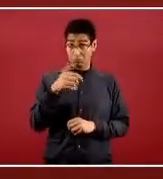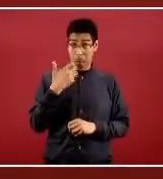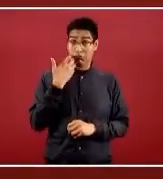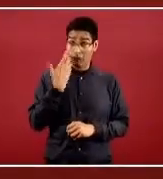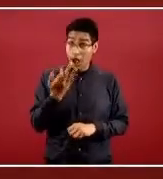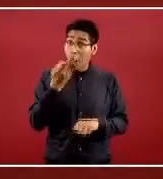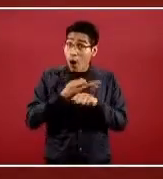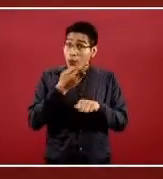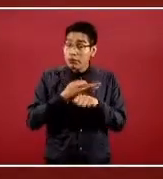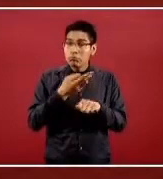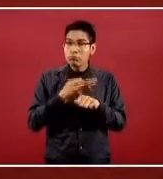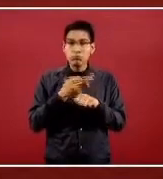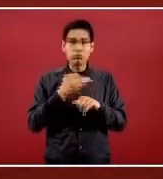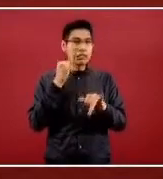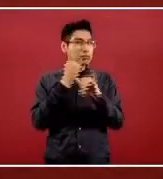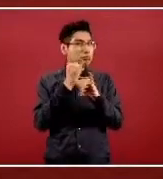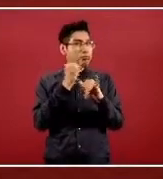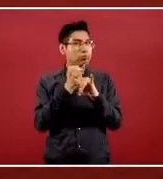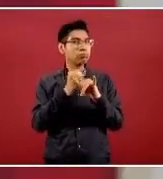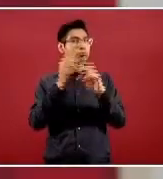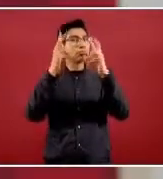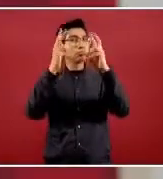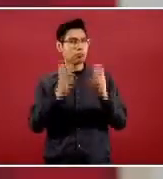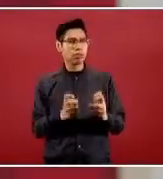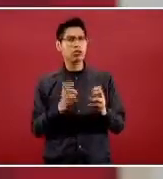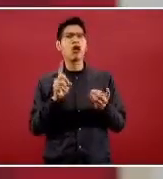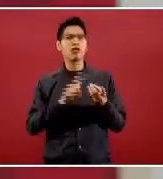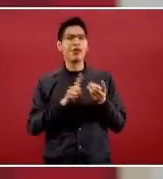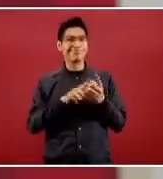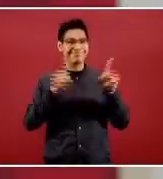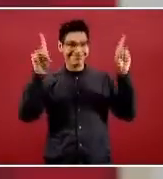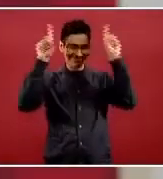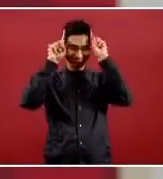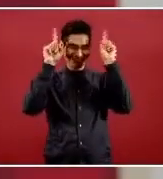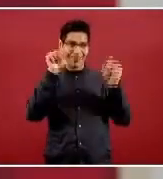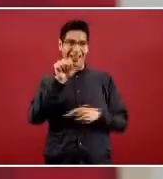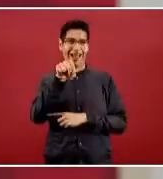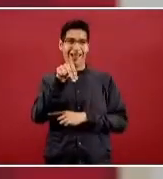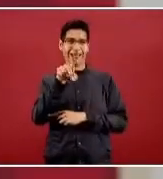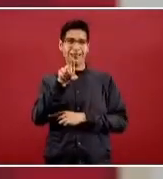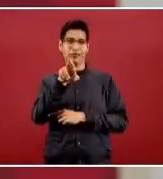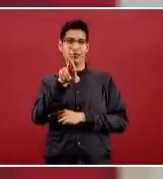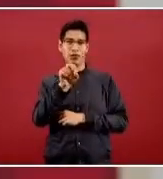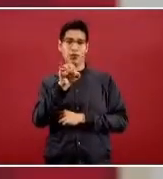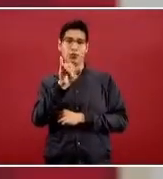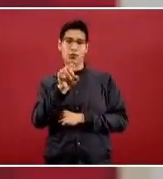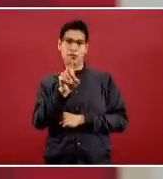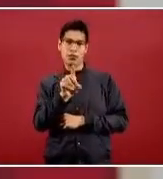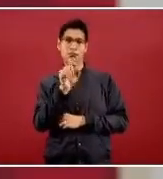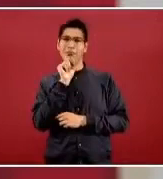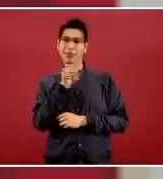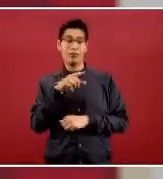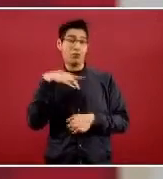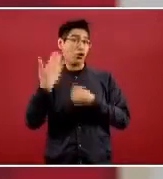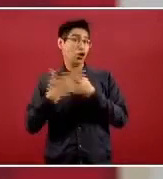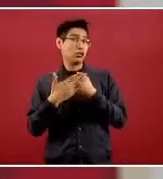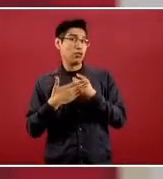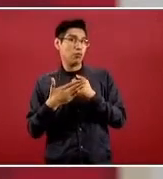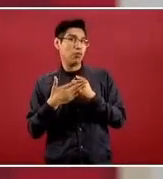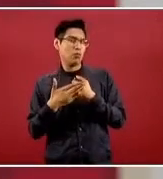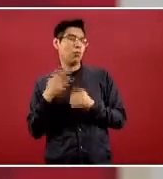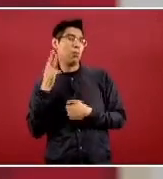para dispositivos con sistema operativo Android y en algunos días estará